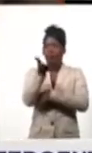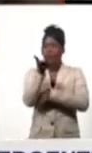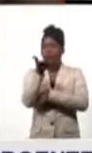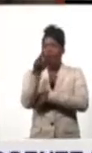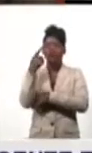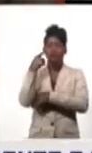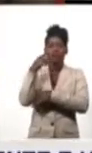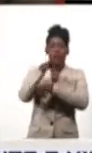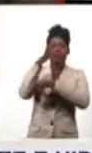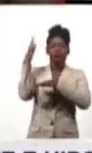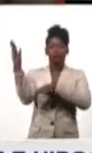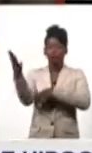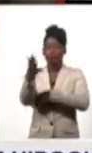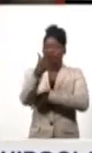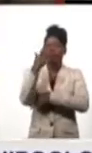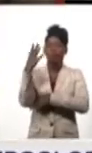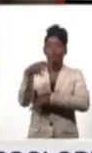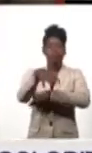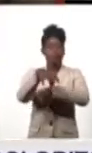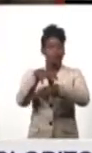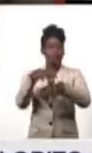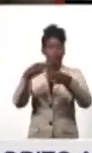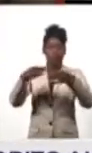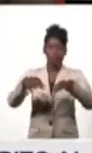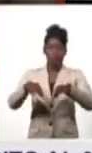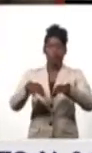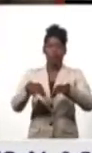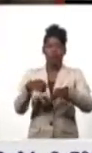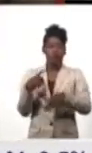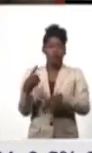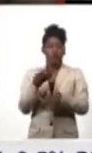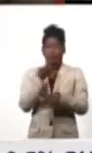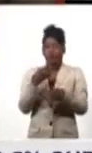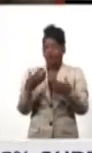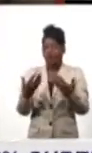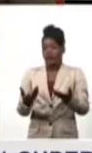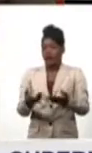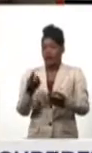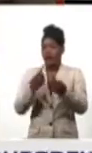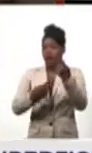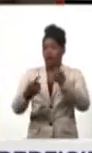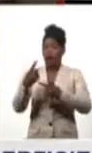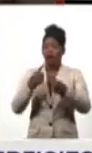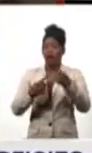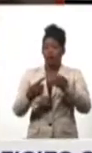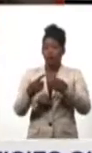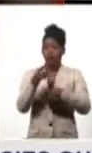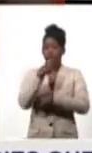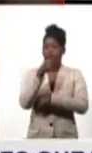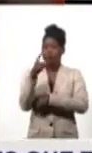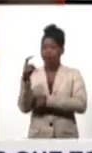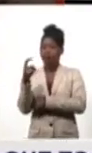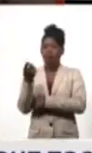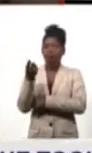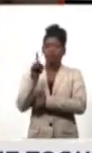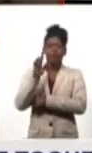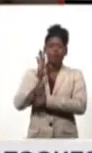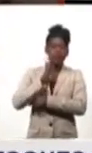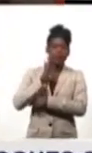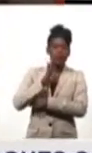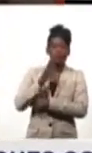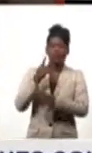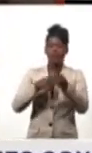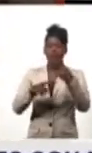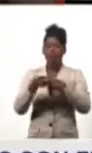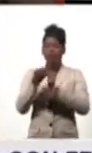variedad de especies y demás. Sin embargo, puede haber algunos microorganismos que sí resulten dañinos a